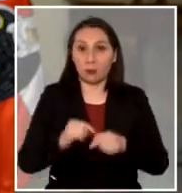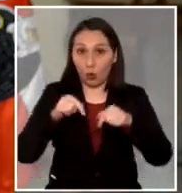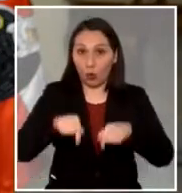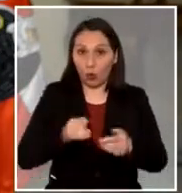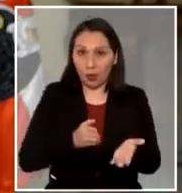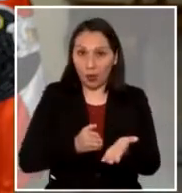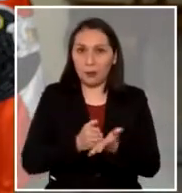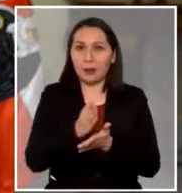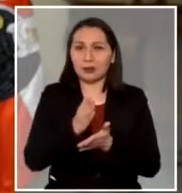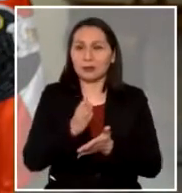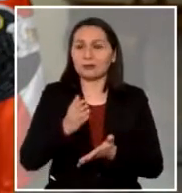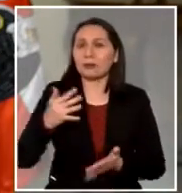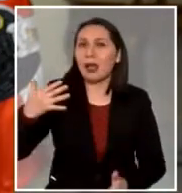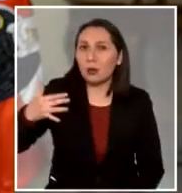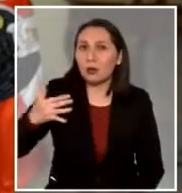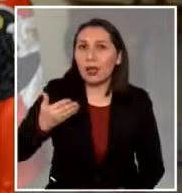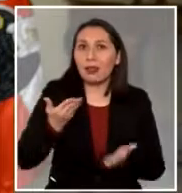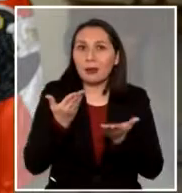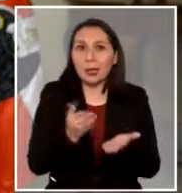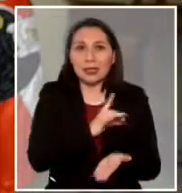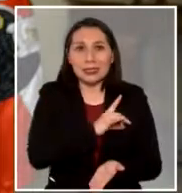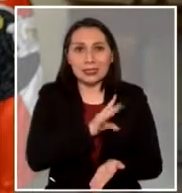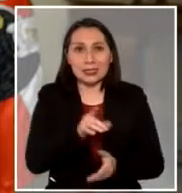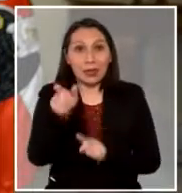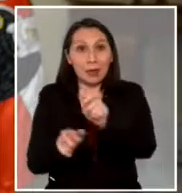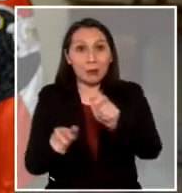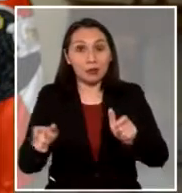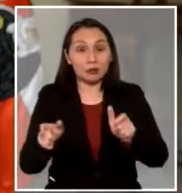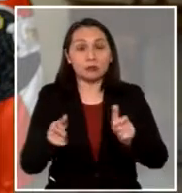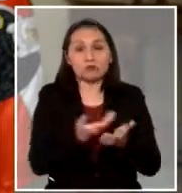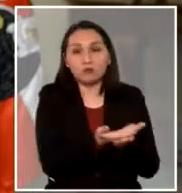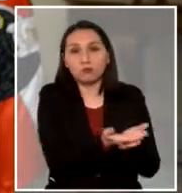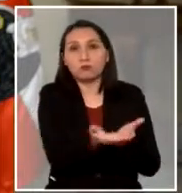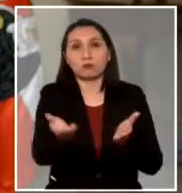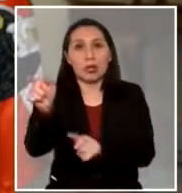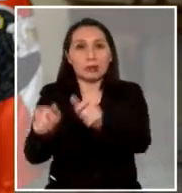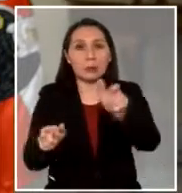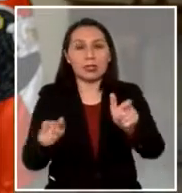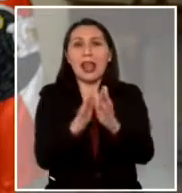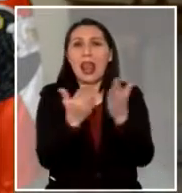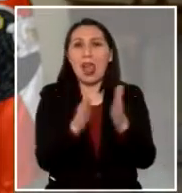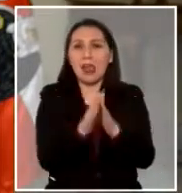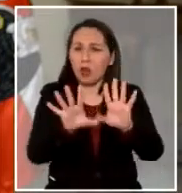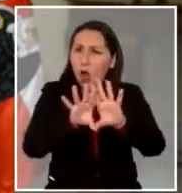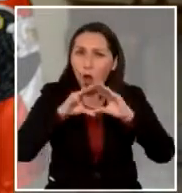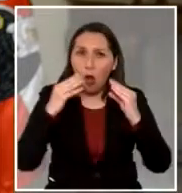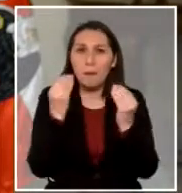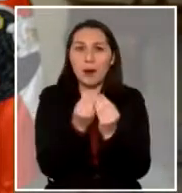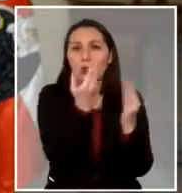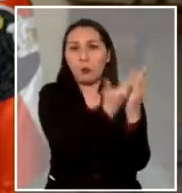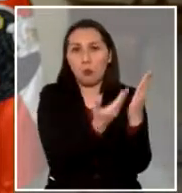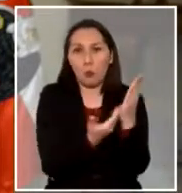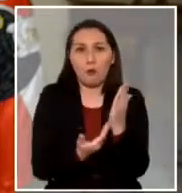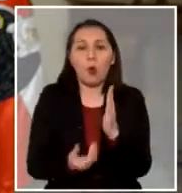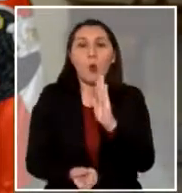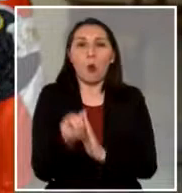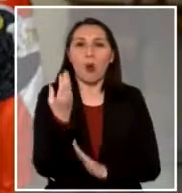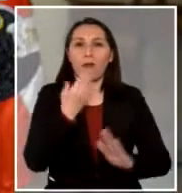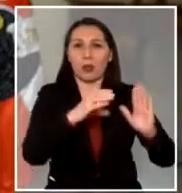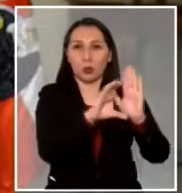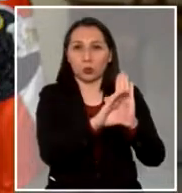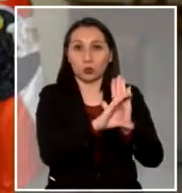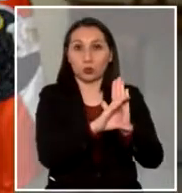y porque es importante para chile y su gente ponemos a disposición de la ciudadanía el texto íntegro de la propuesta de nueva constitución